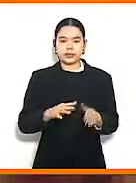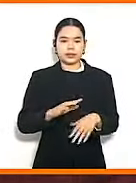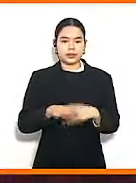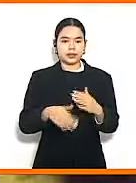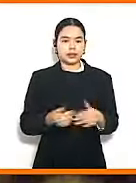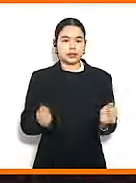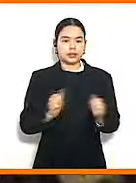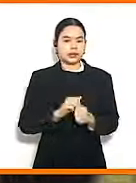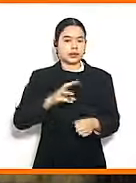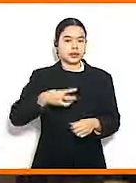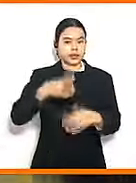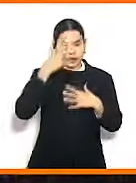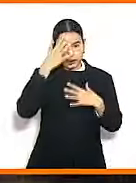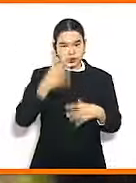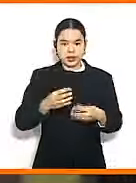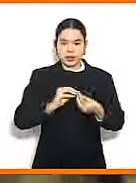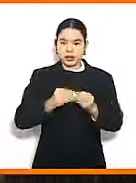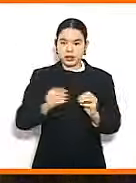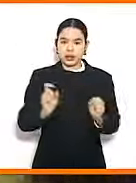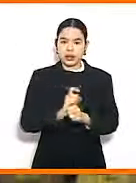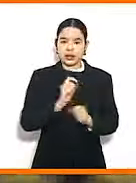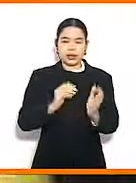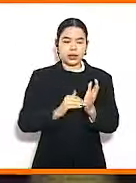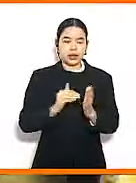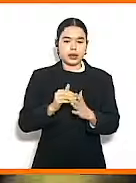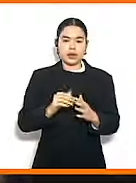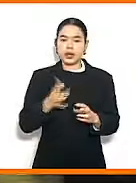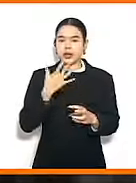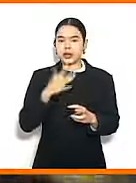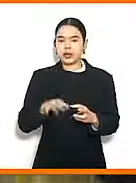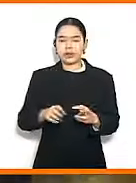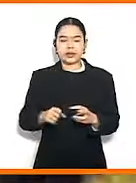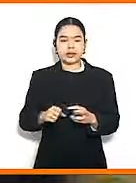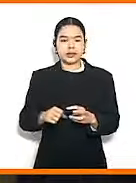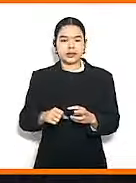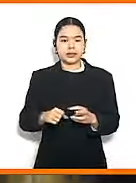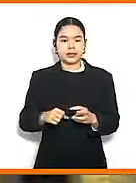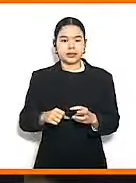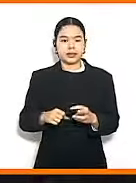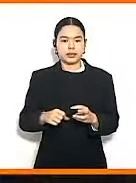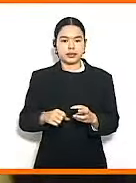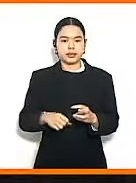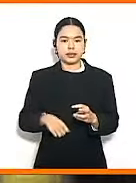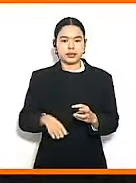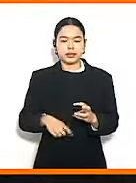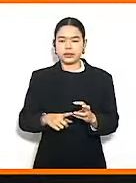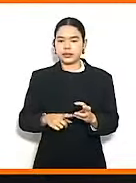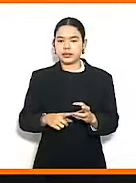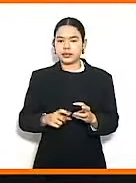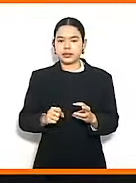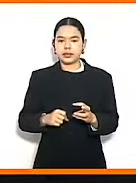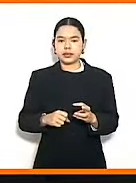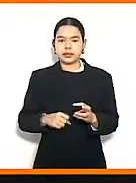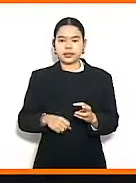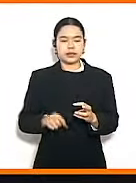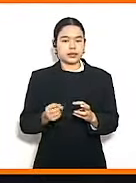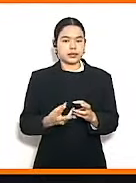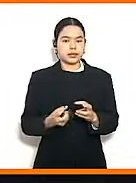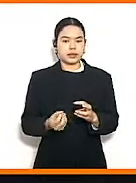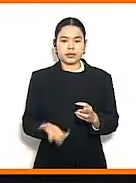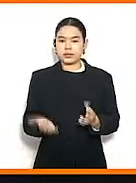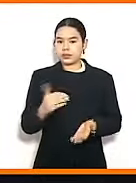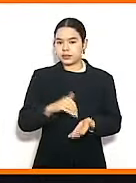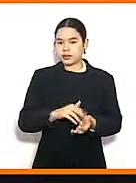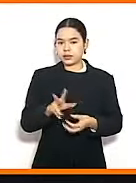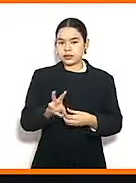este sexto número millonario. ¡Suerte! Y este sexto número es el 12. Con mucho